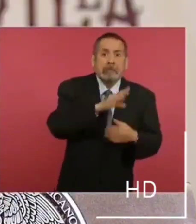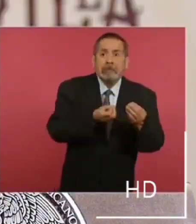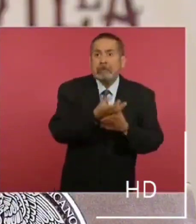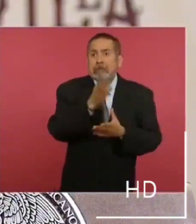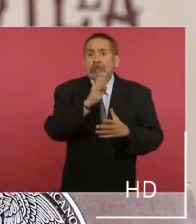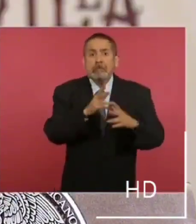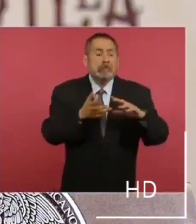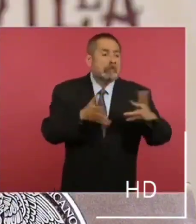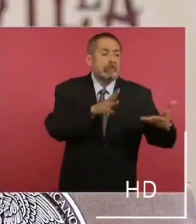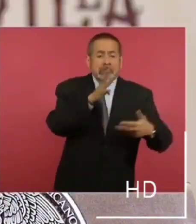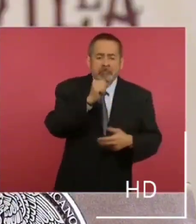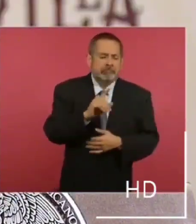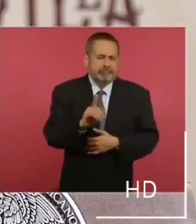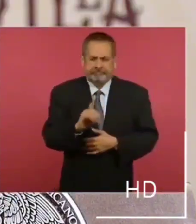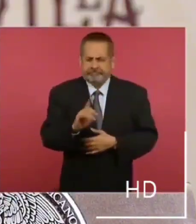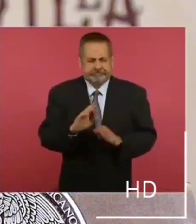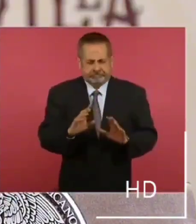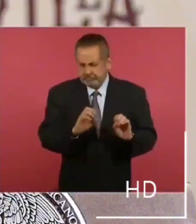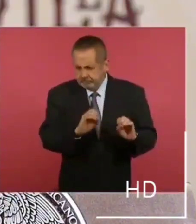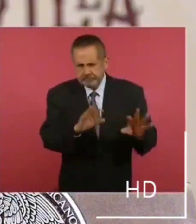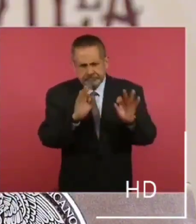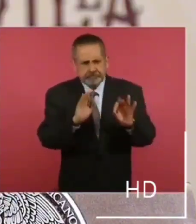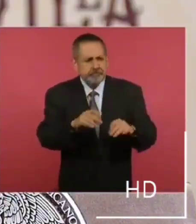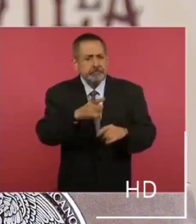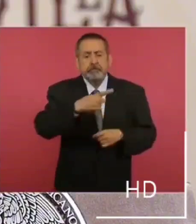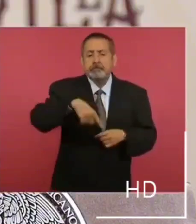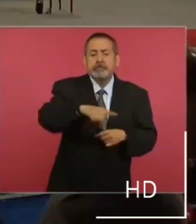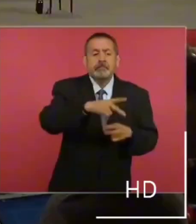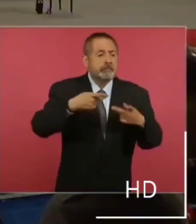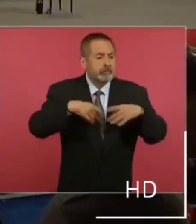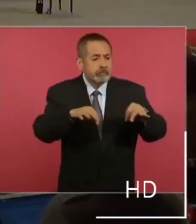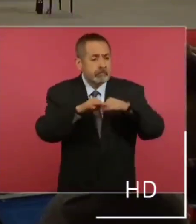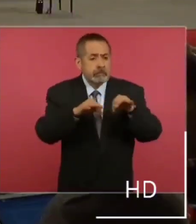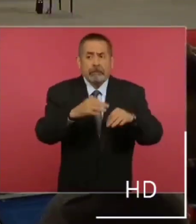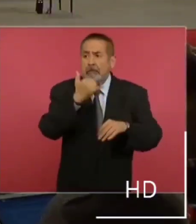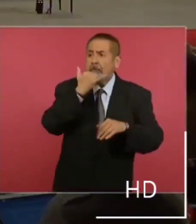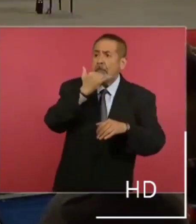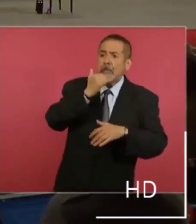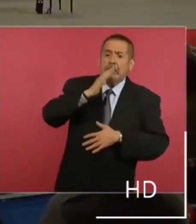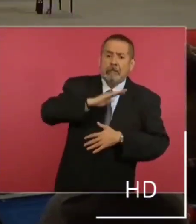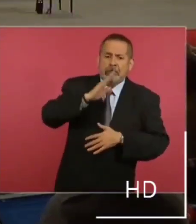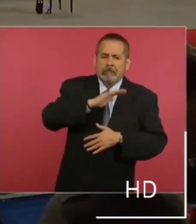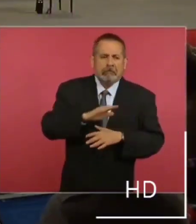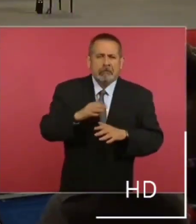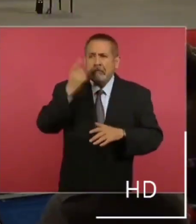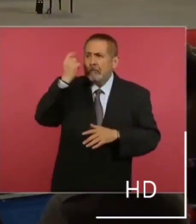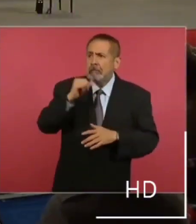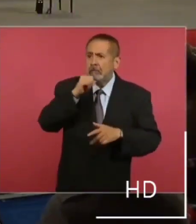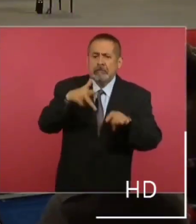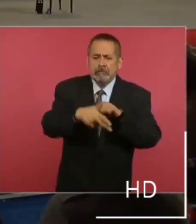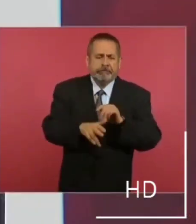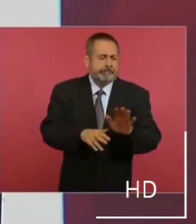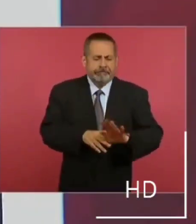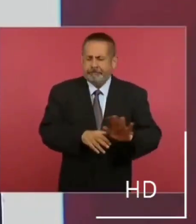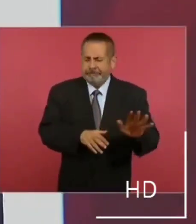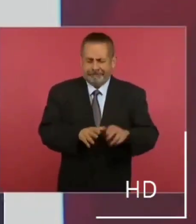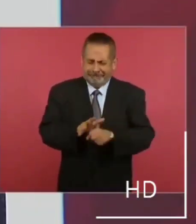ni prestaciones de los trabajadores. Estas están garantizadas. Actualmente